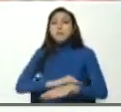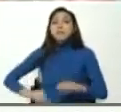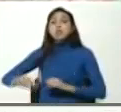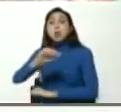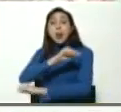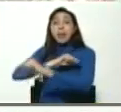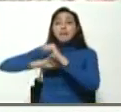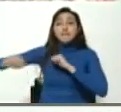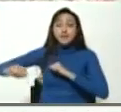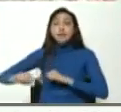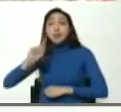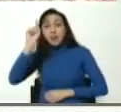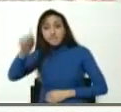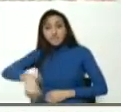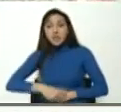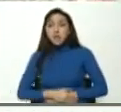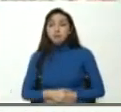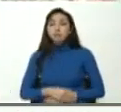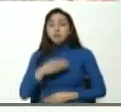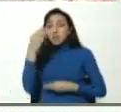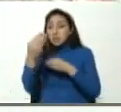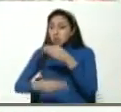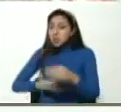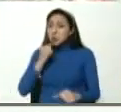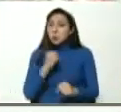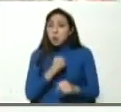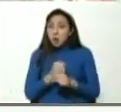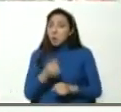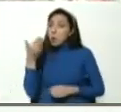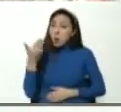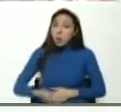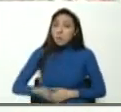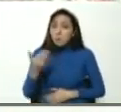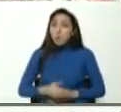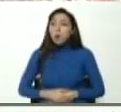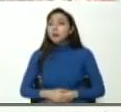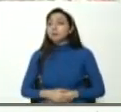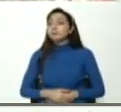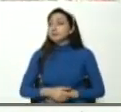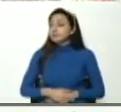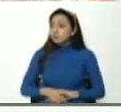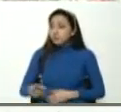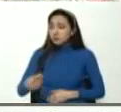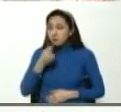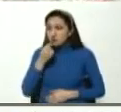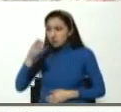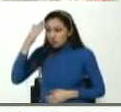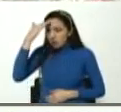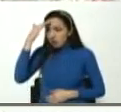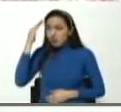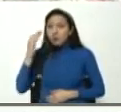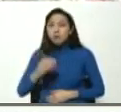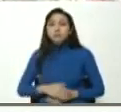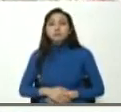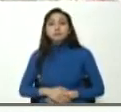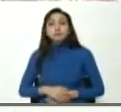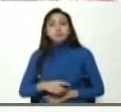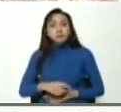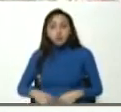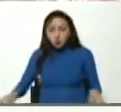defensa y cumplió creo que un papel instalar padrino compañeros